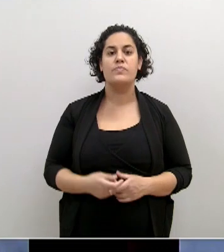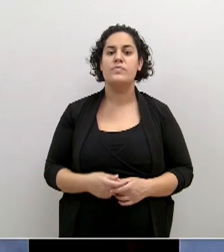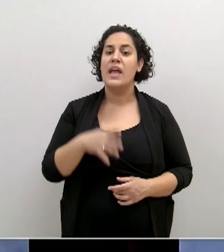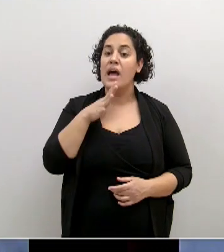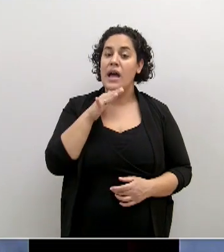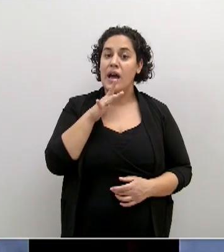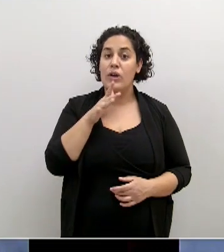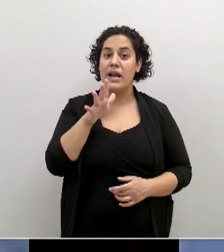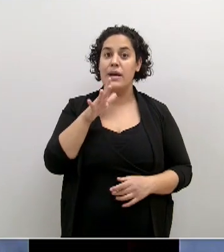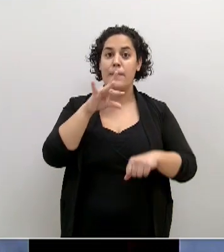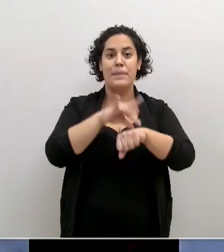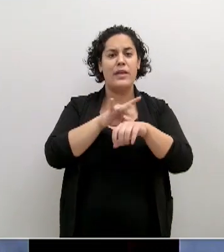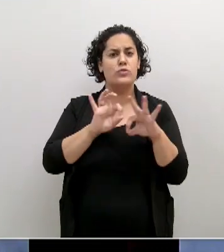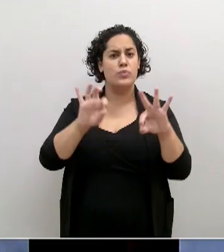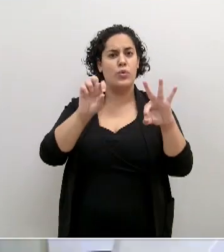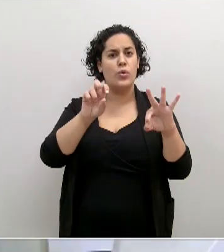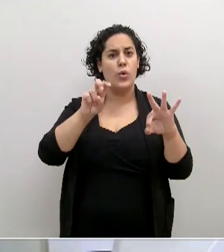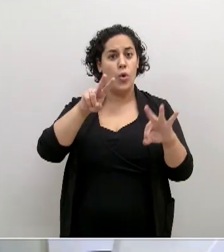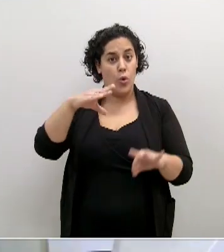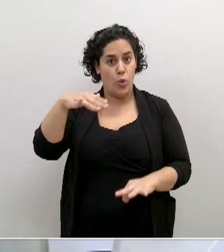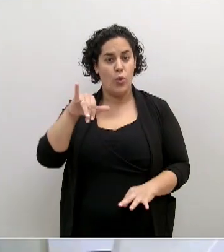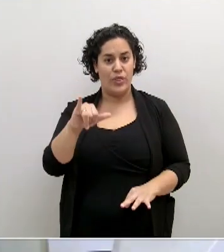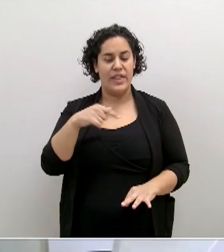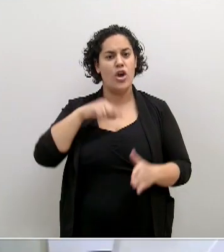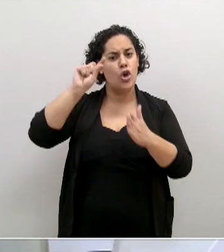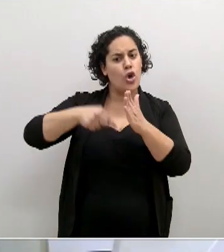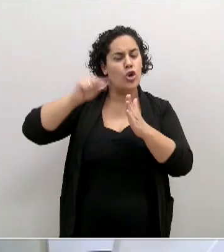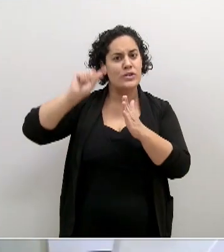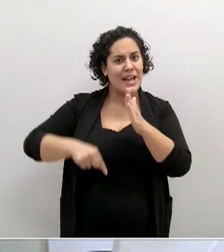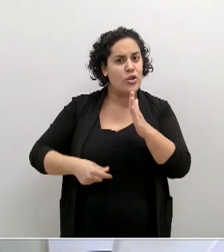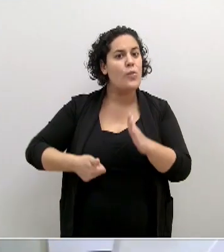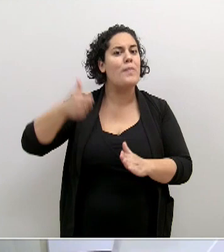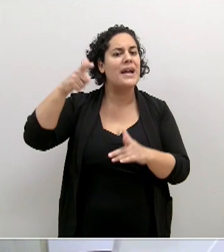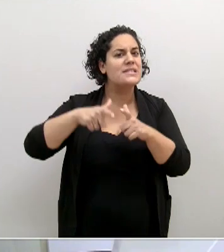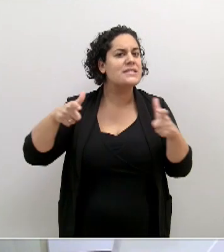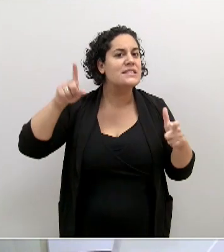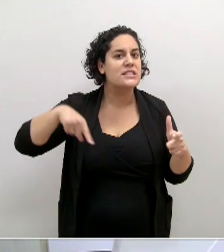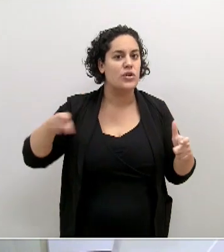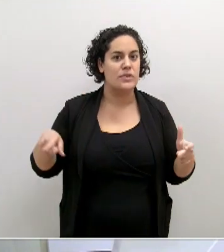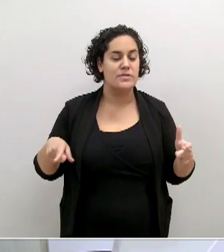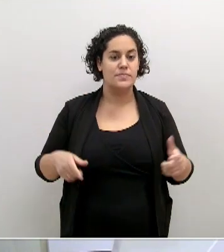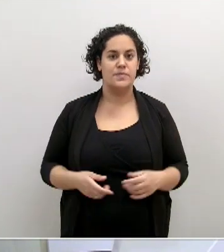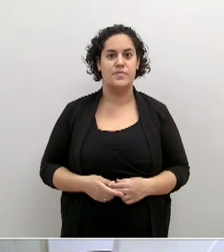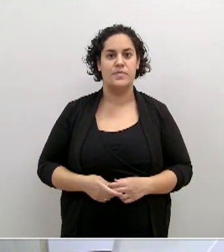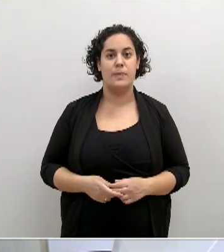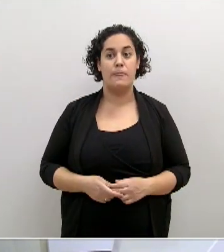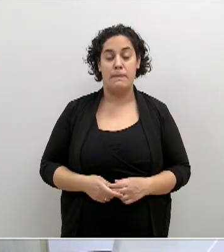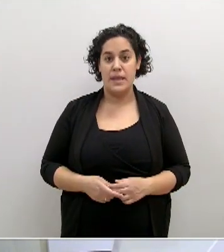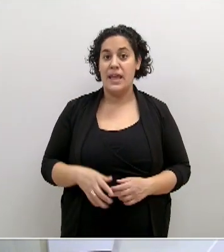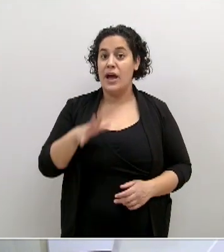intensivistas de cara a esa posibilidad. Realmente está